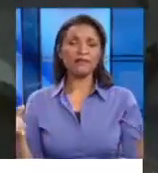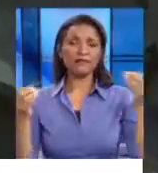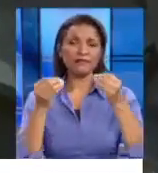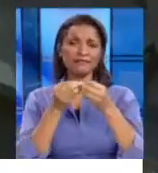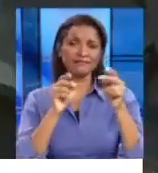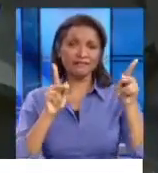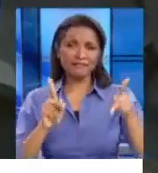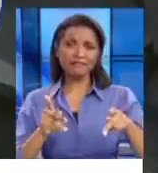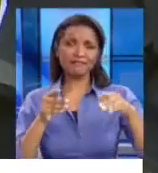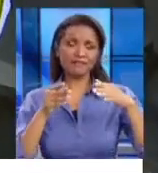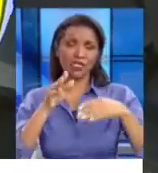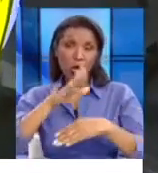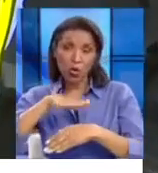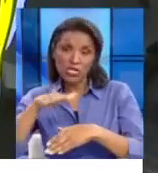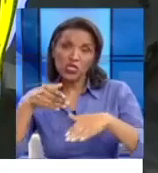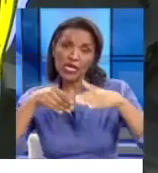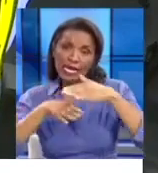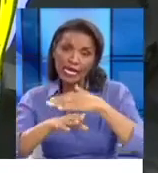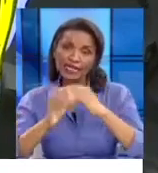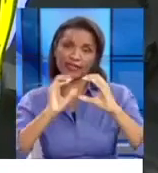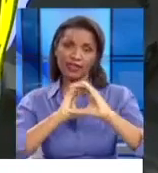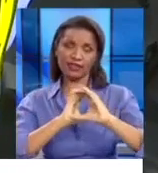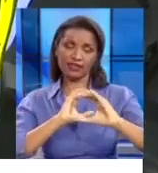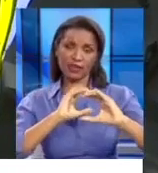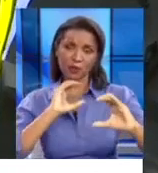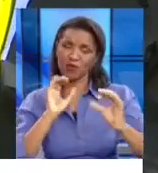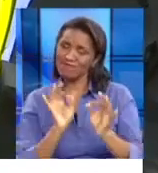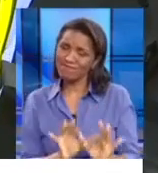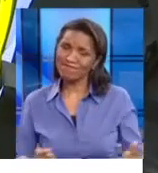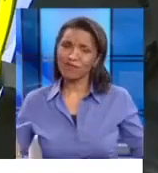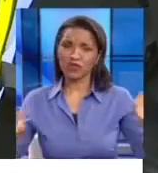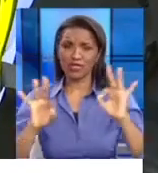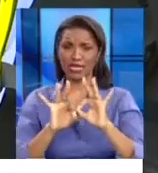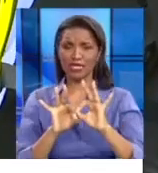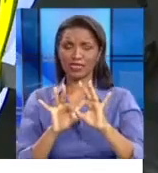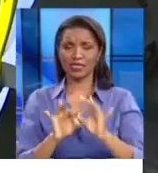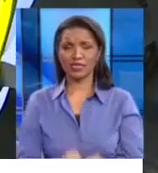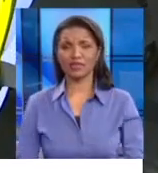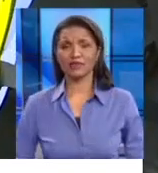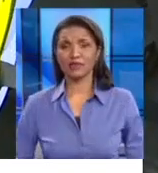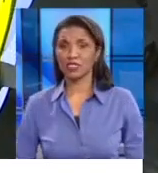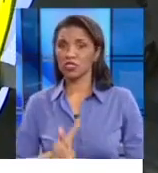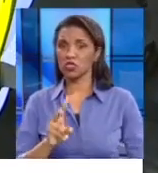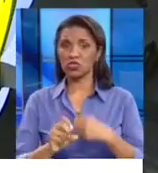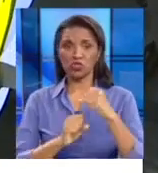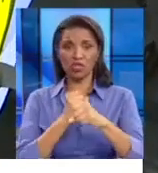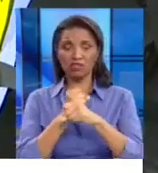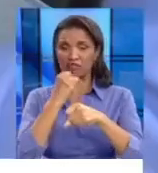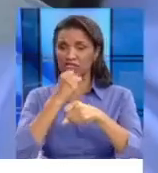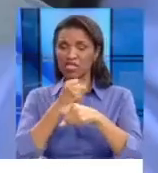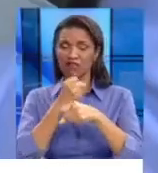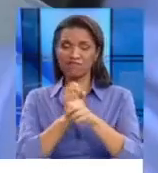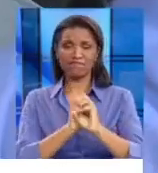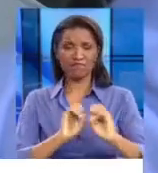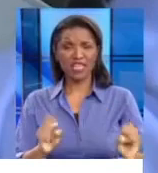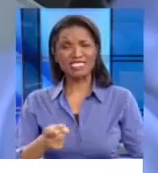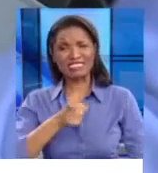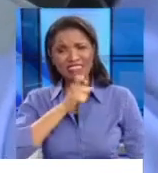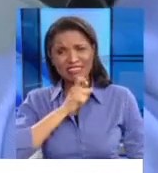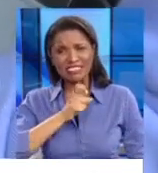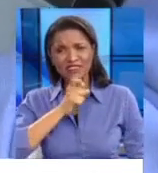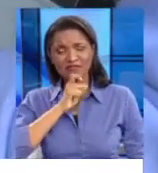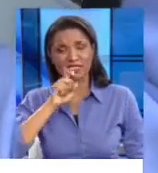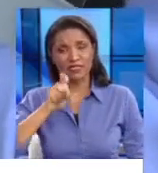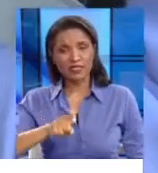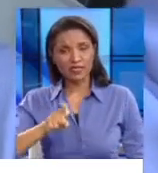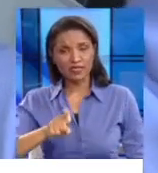capacidad del aforo a un 100%, toda vez que han dicho han tenido 2 años sin poder trabajar y que requieren